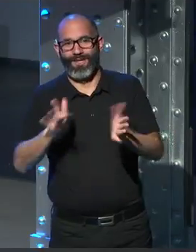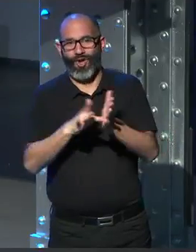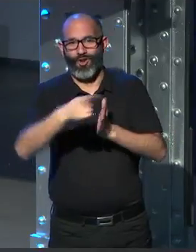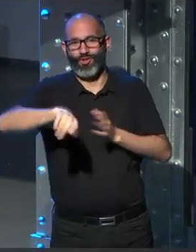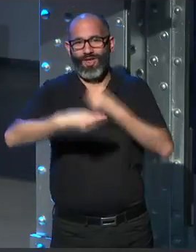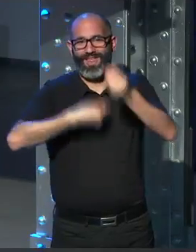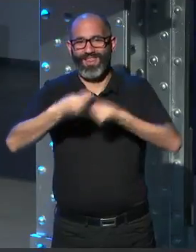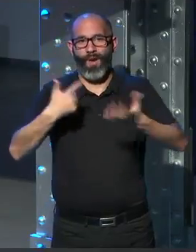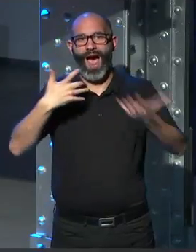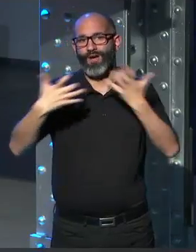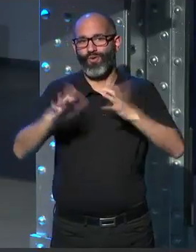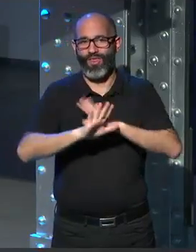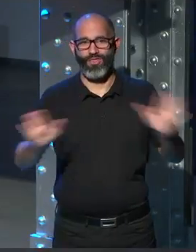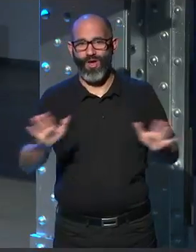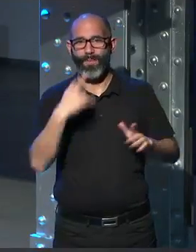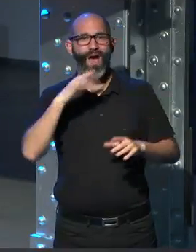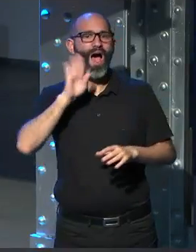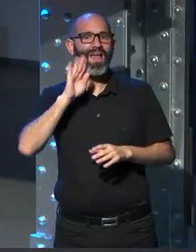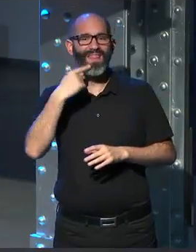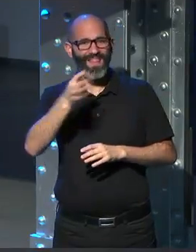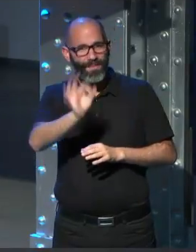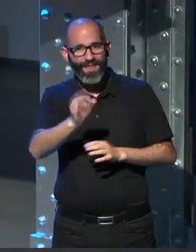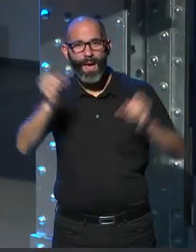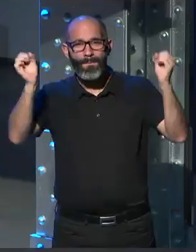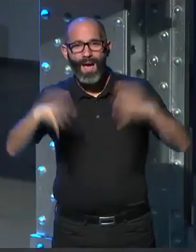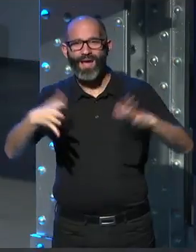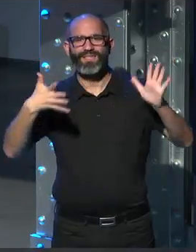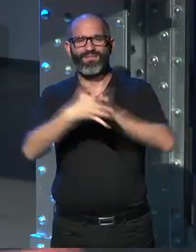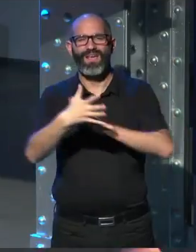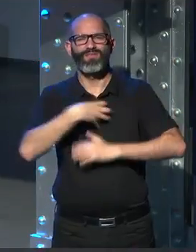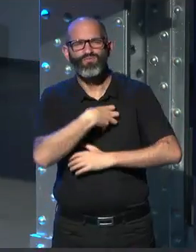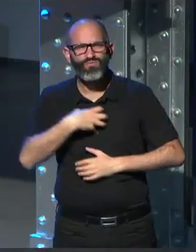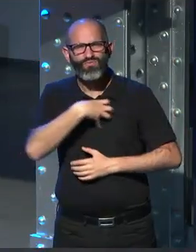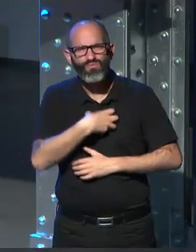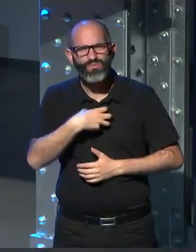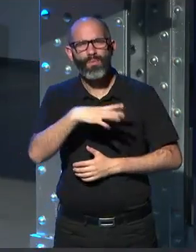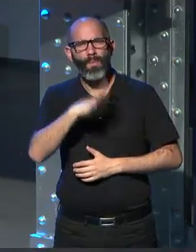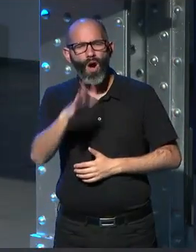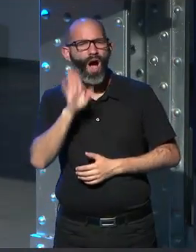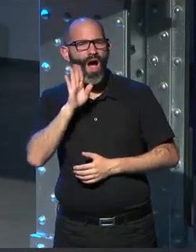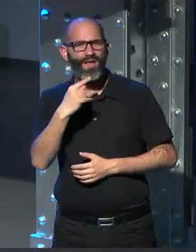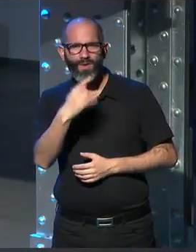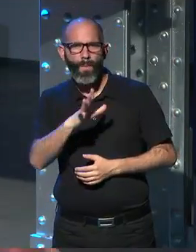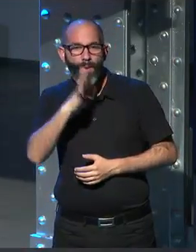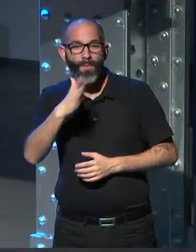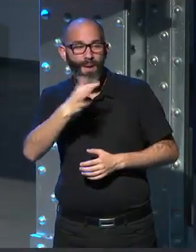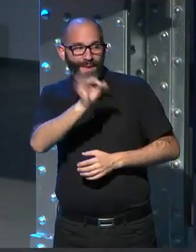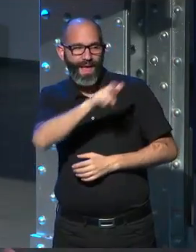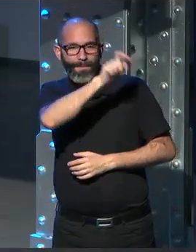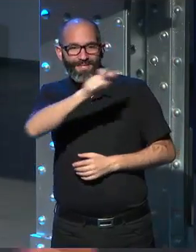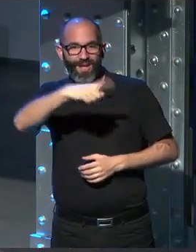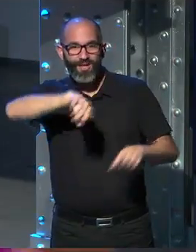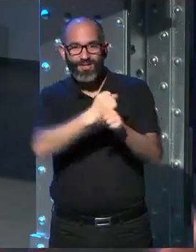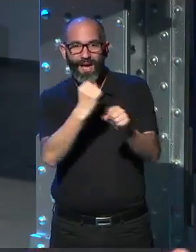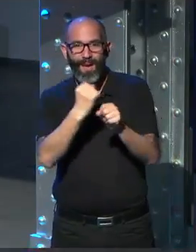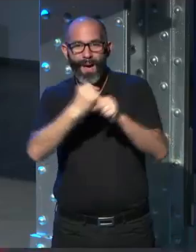hicimos una actuación. Y no, te lo decía en serio, que la magia es sufrida, porque verás que los magos, que